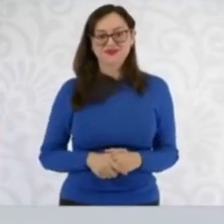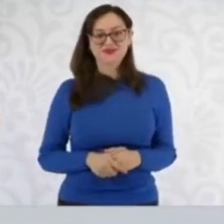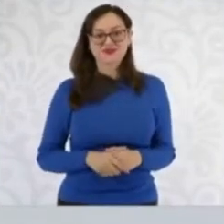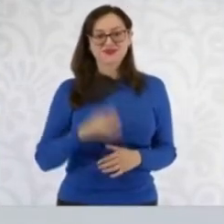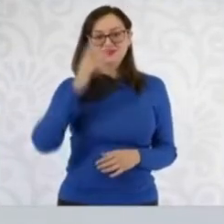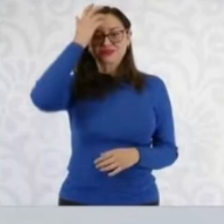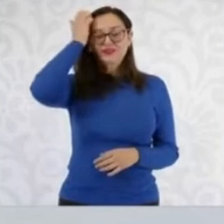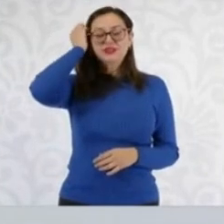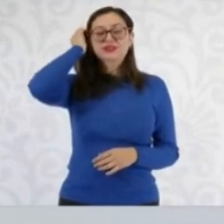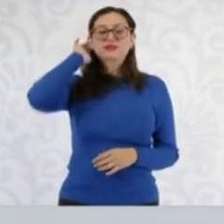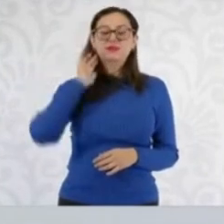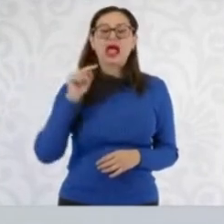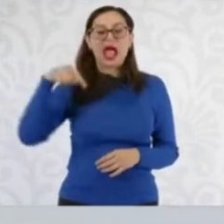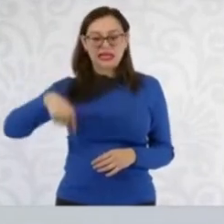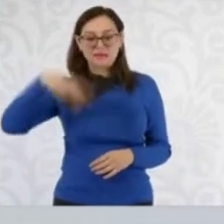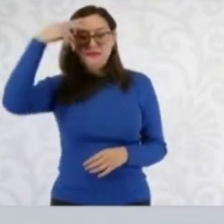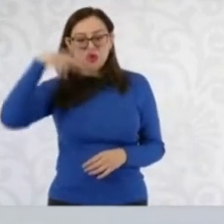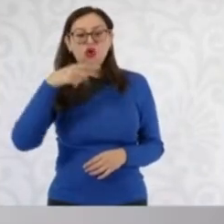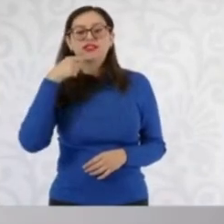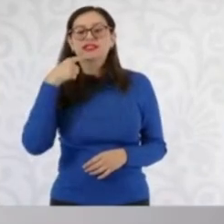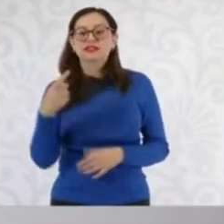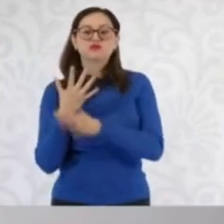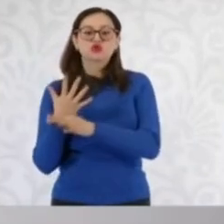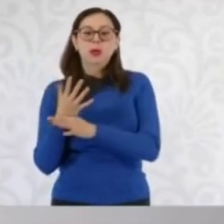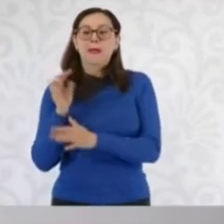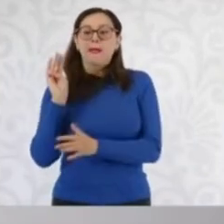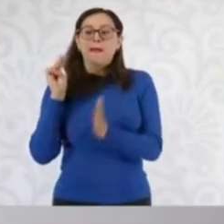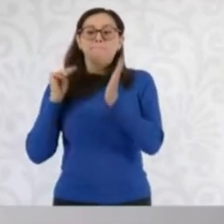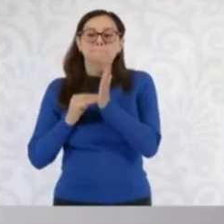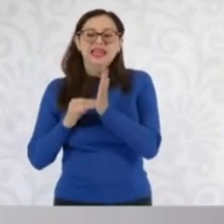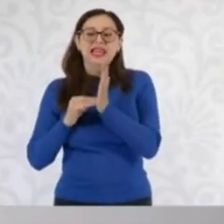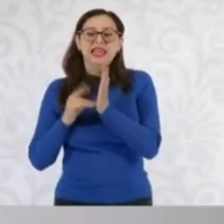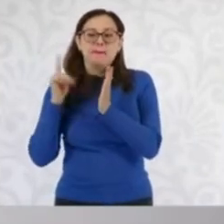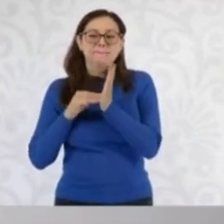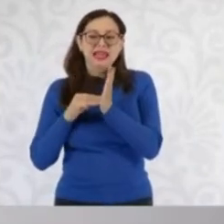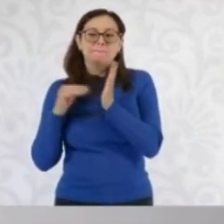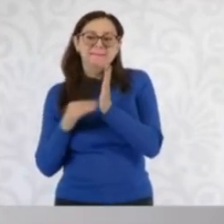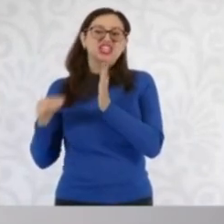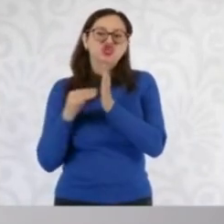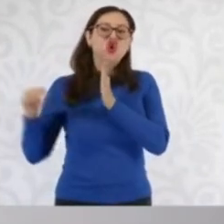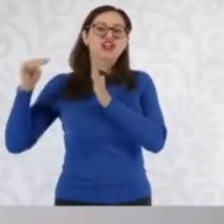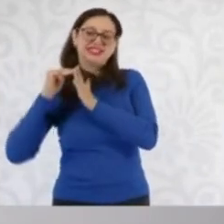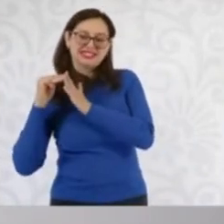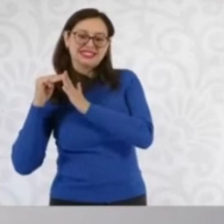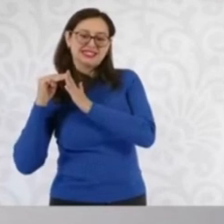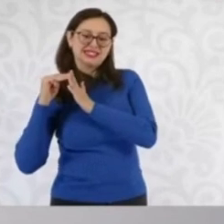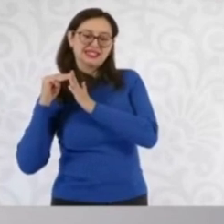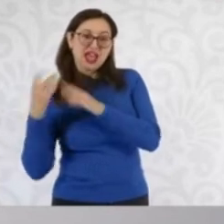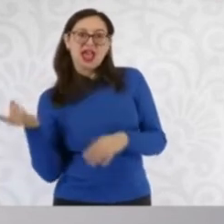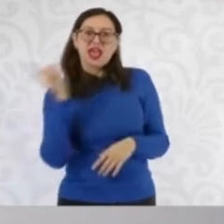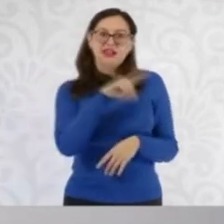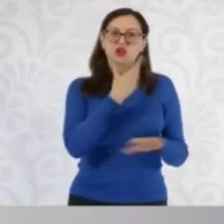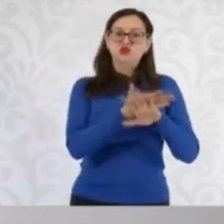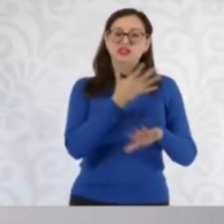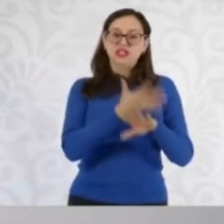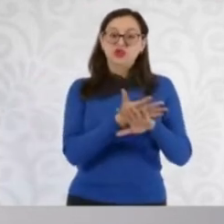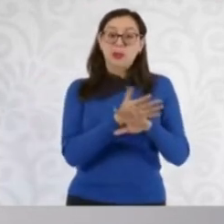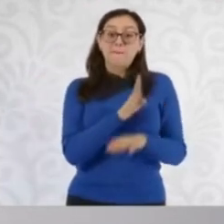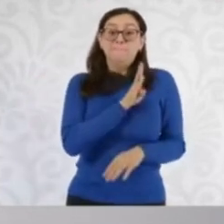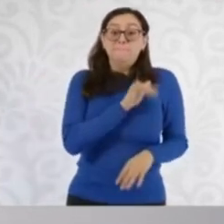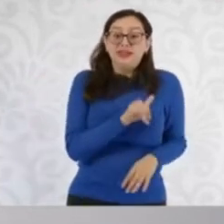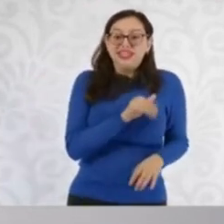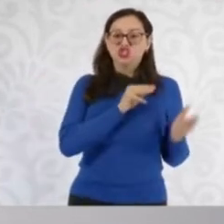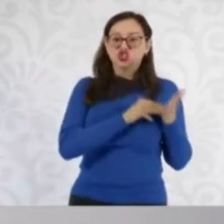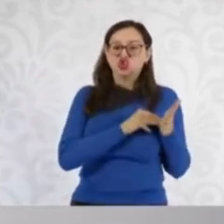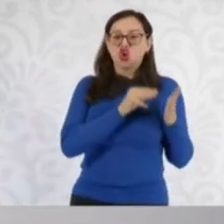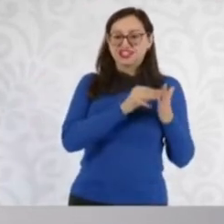Es que los miles de millones en México, en Estados Unidos son billones. Ellos no usan el miles de millones, sino